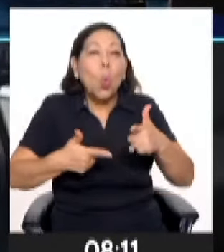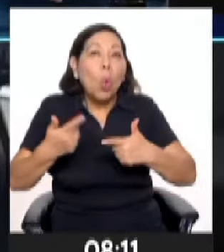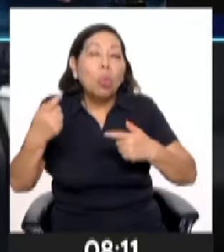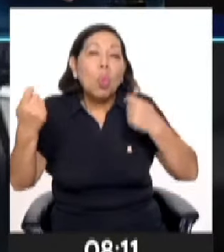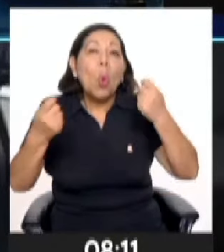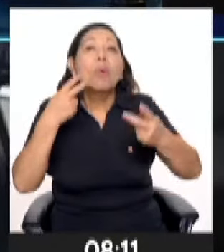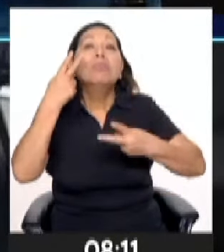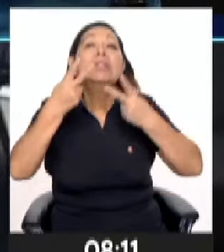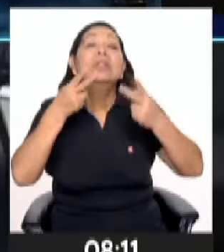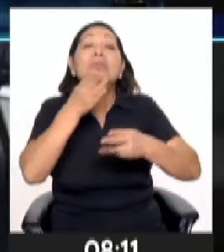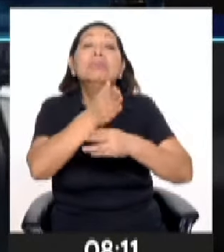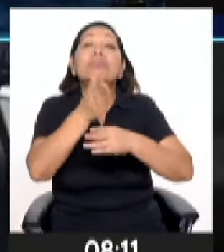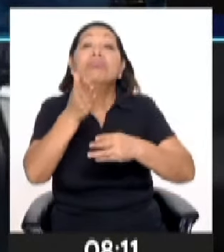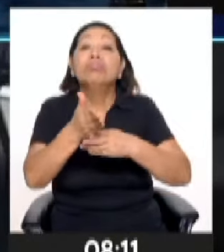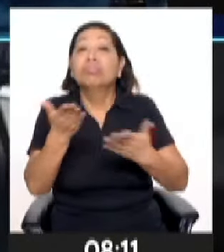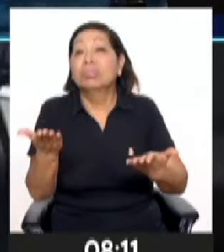tour,